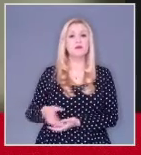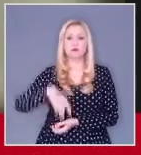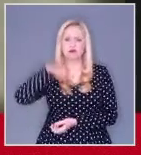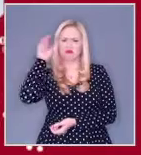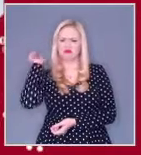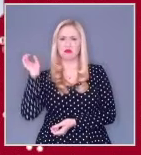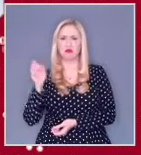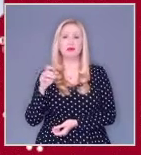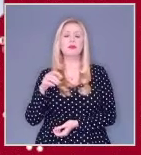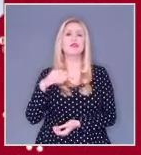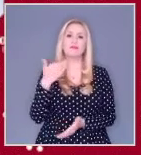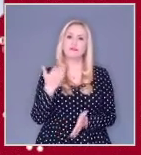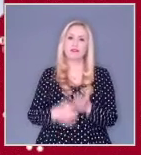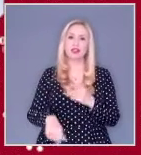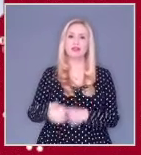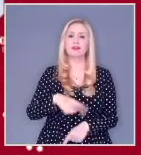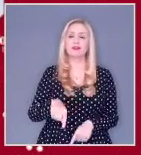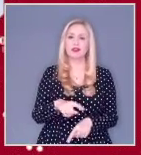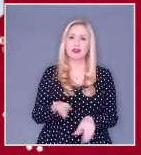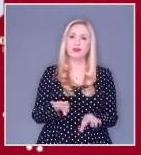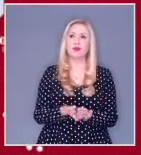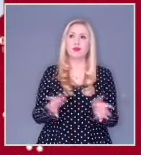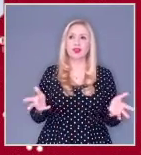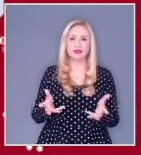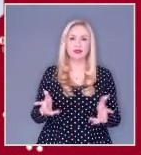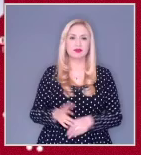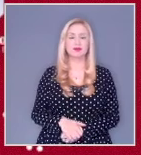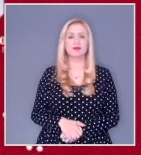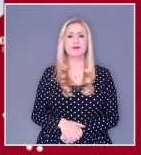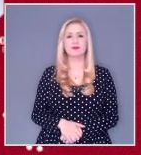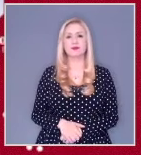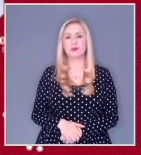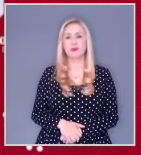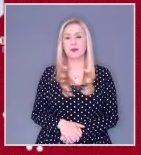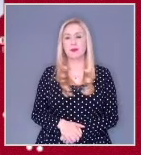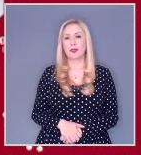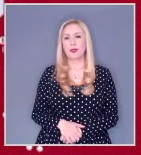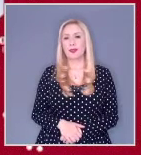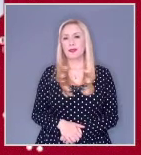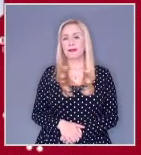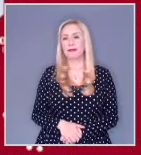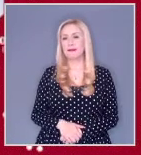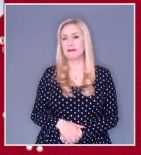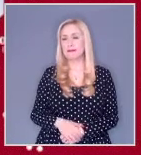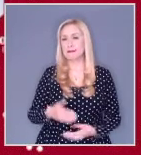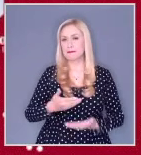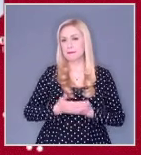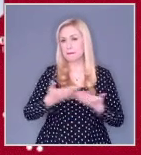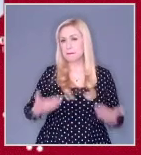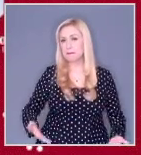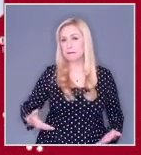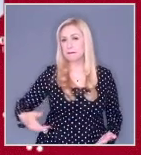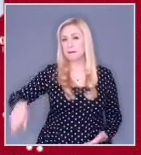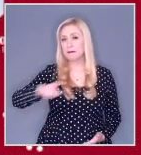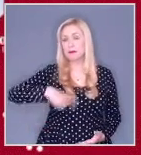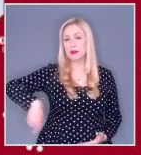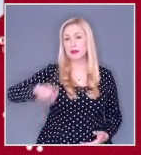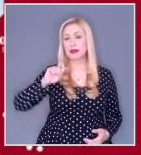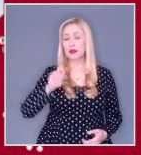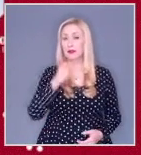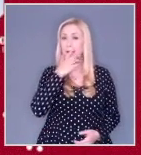como sociedad. Como parte del foro La situación de las policías en México, presentado por la organización civil Causa en